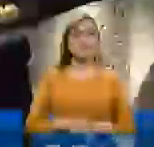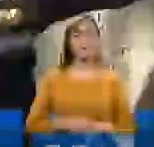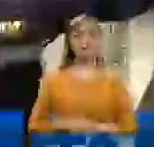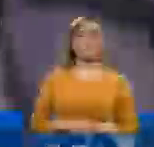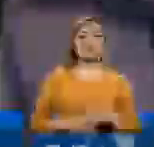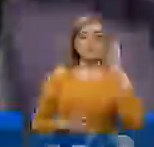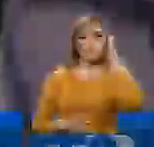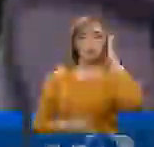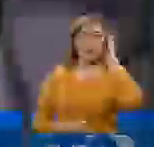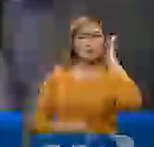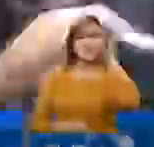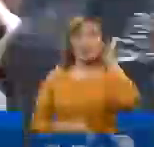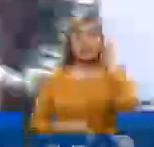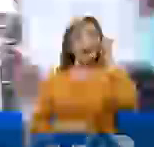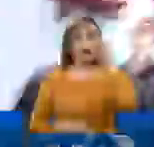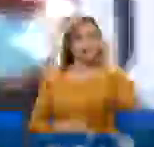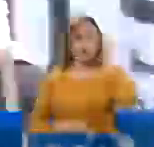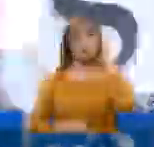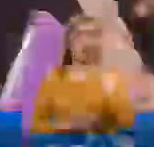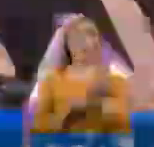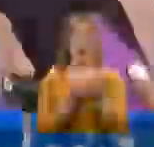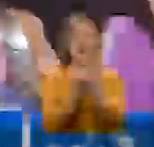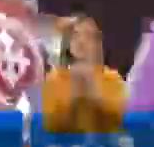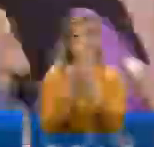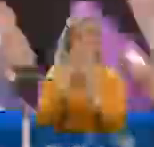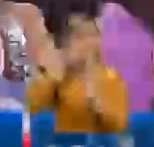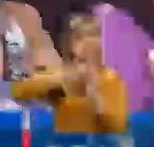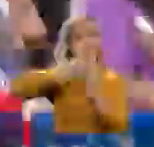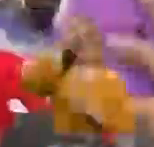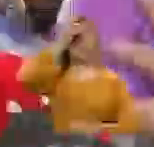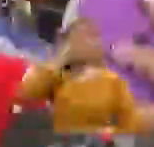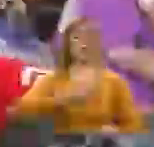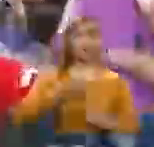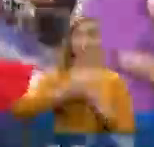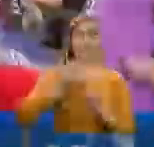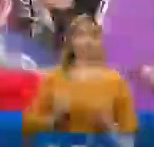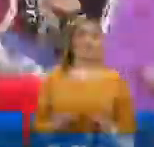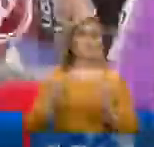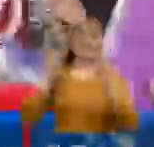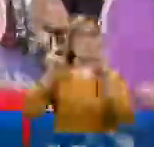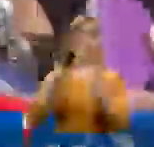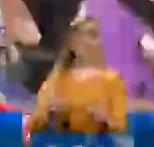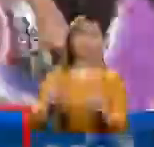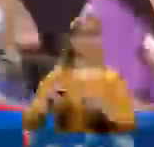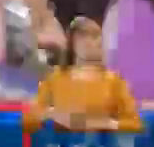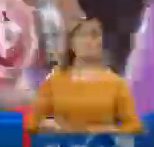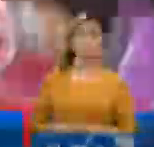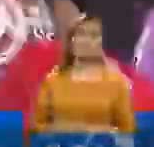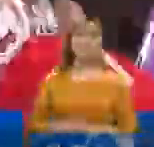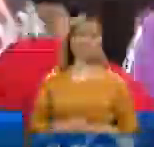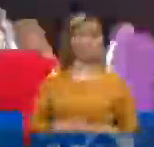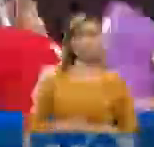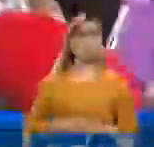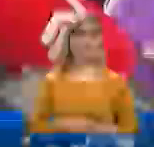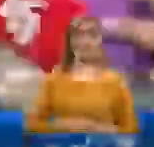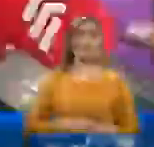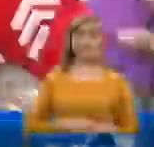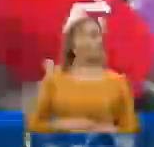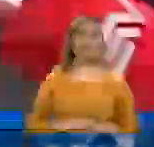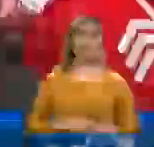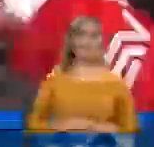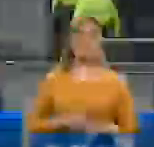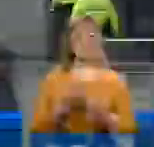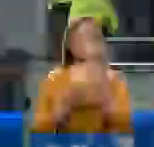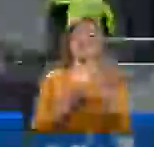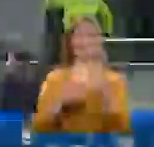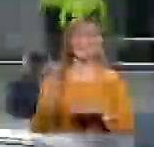el resultado del recurso de casación. El recurso de casación es un último recurso dentro de la instancia ecuatoriana. La verdad es que no tengo esperanzas.